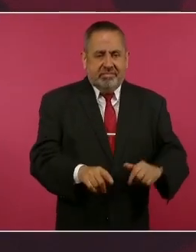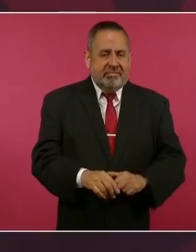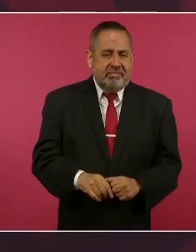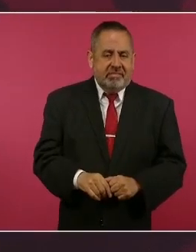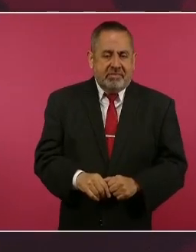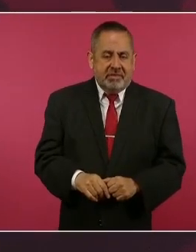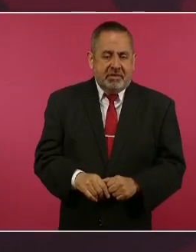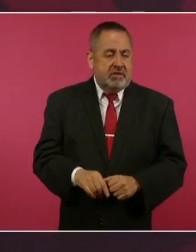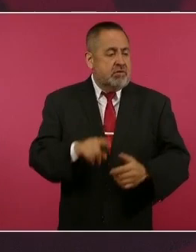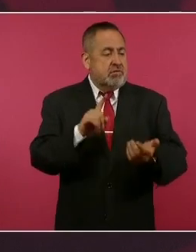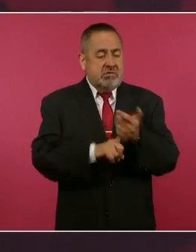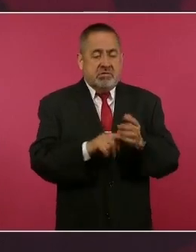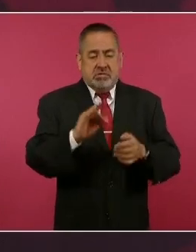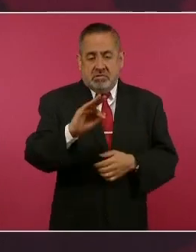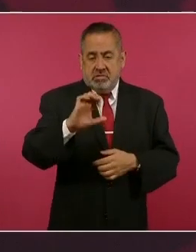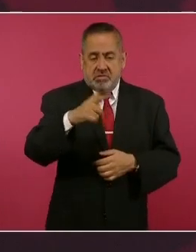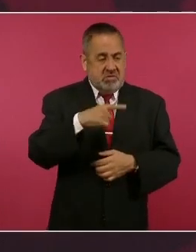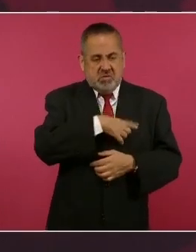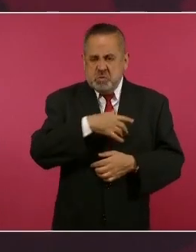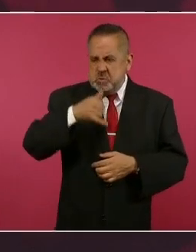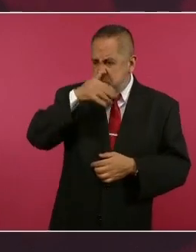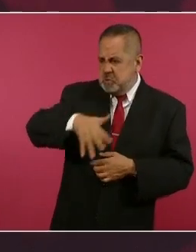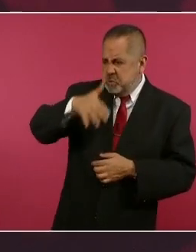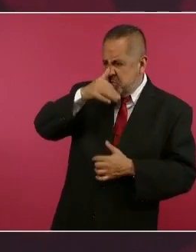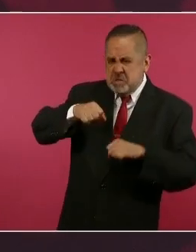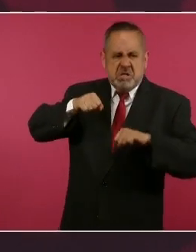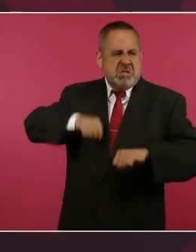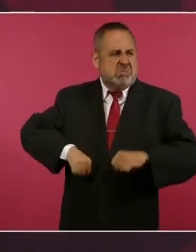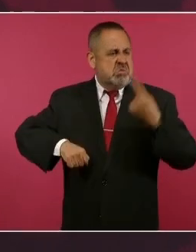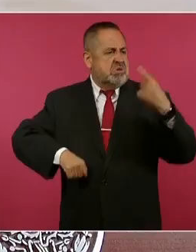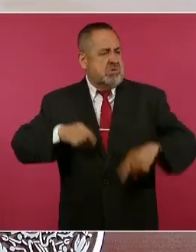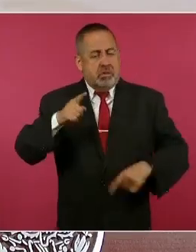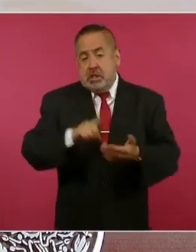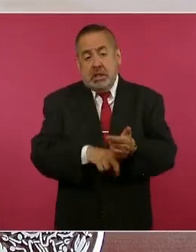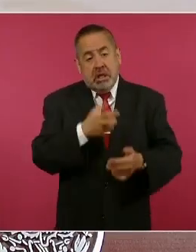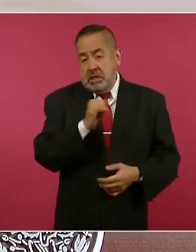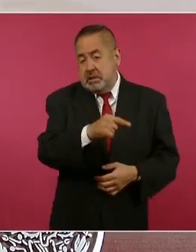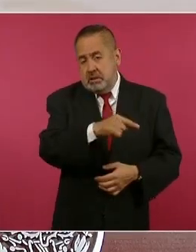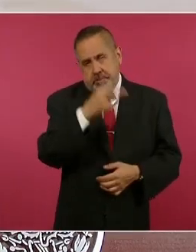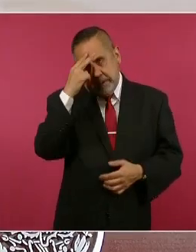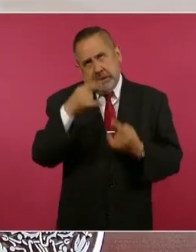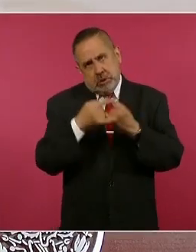es de los políticos más reaccionarios y autoritarios de México.